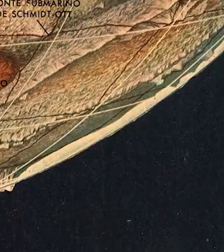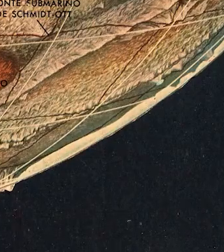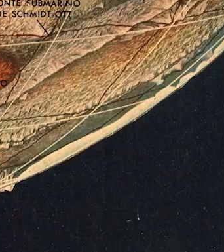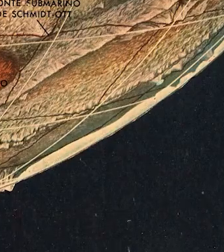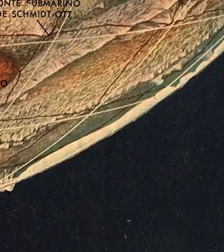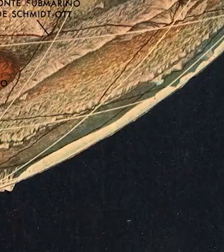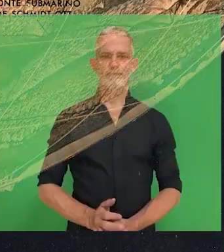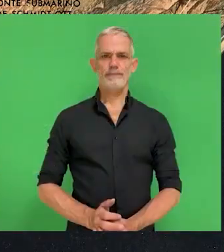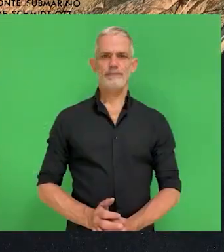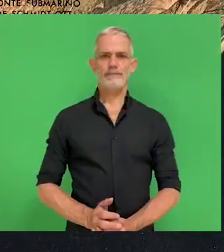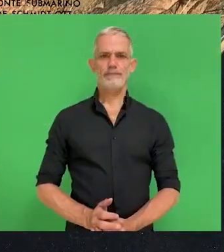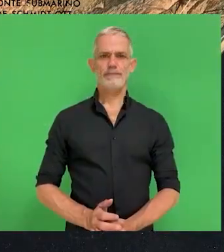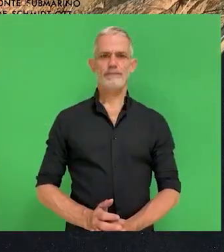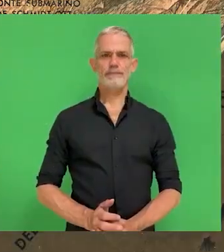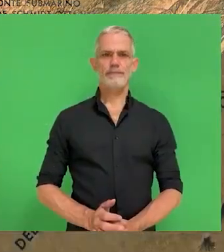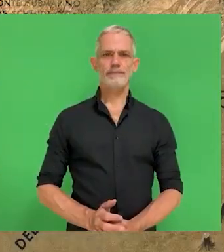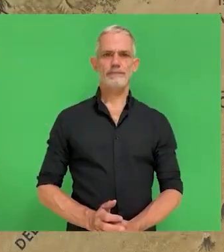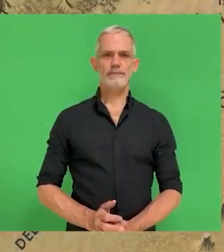desplazan.